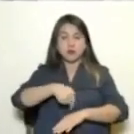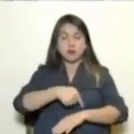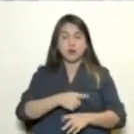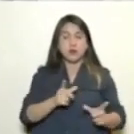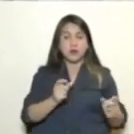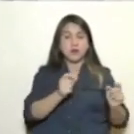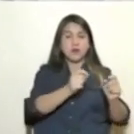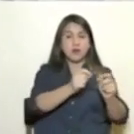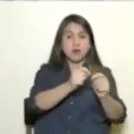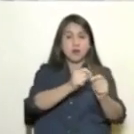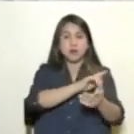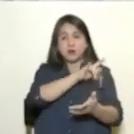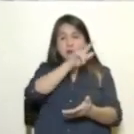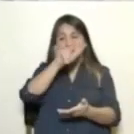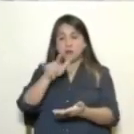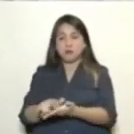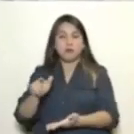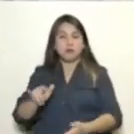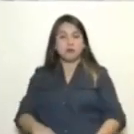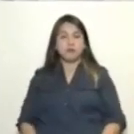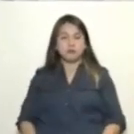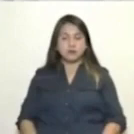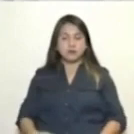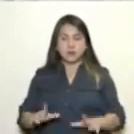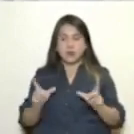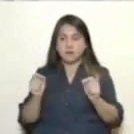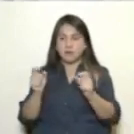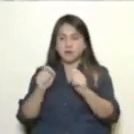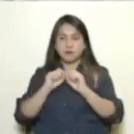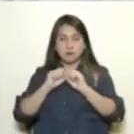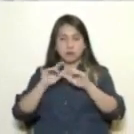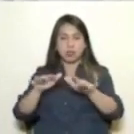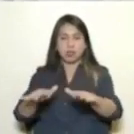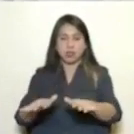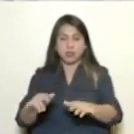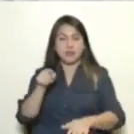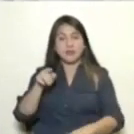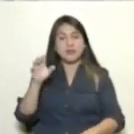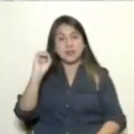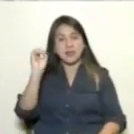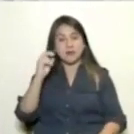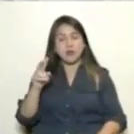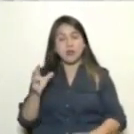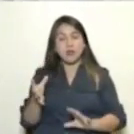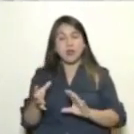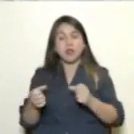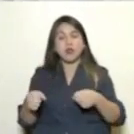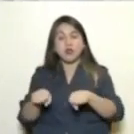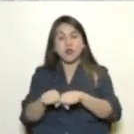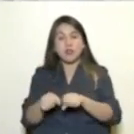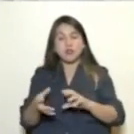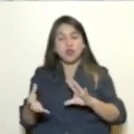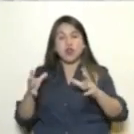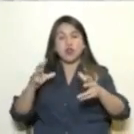12 horas se demoró el bicho en llegar de un lado a otro. Entonces, ese grado de globalización va a seguir existiendo. Hay un